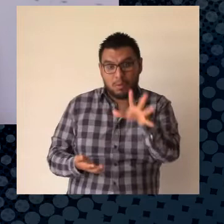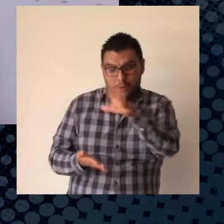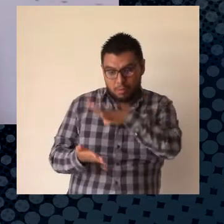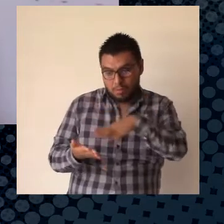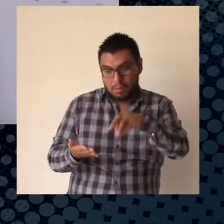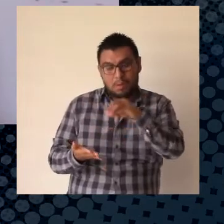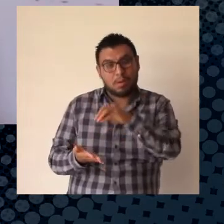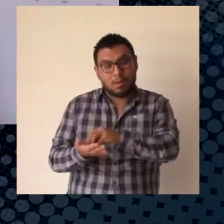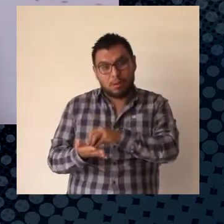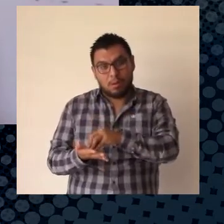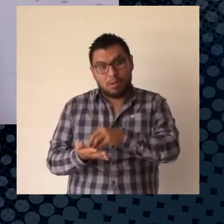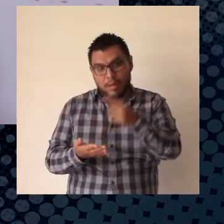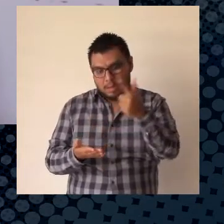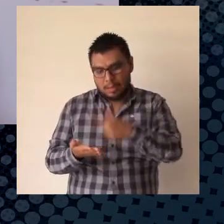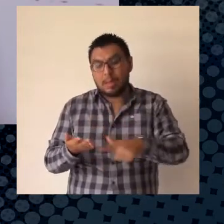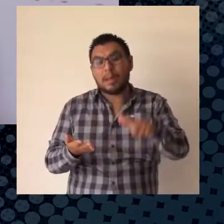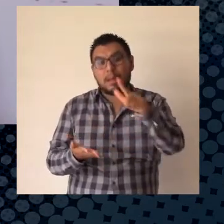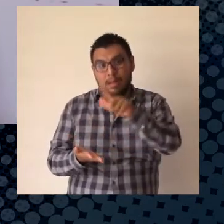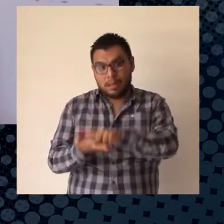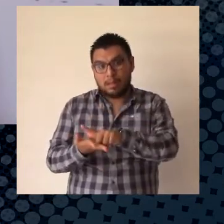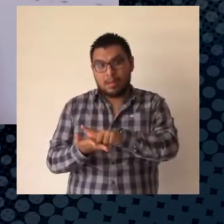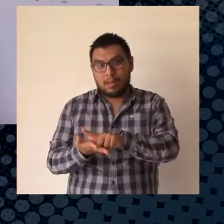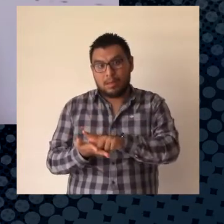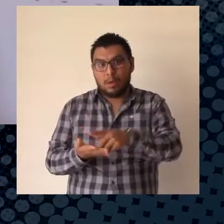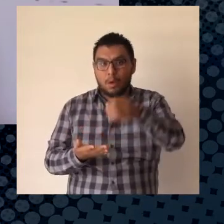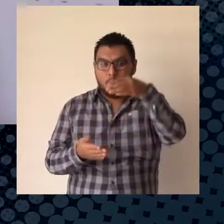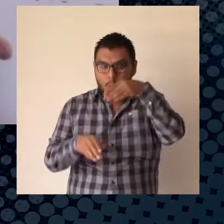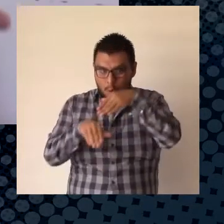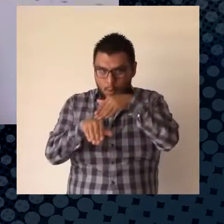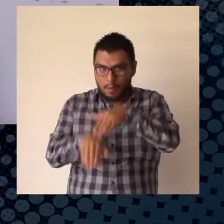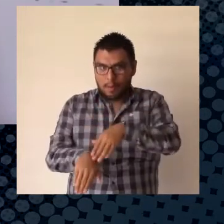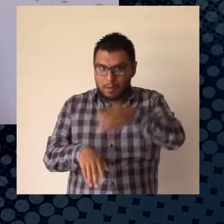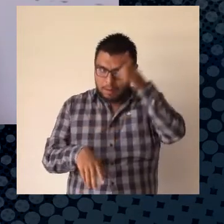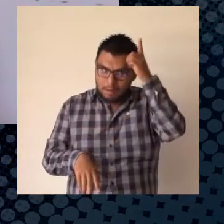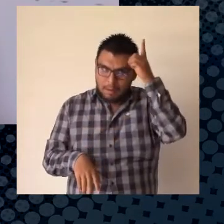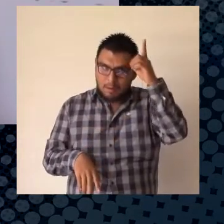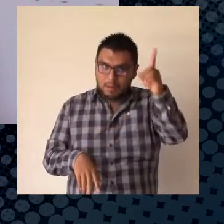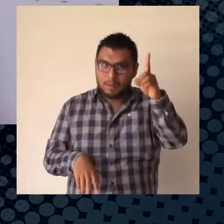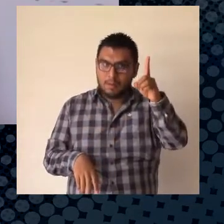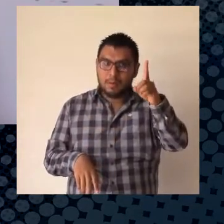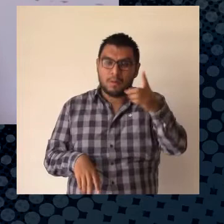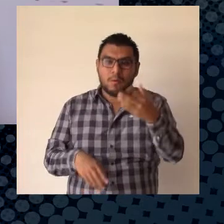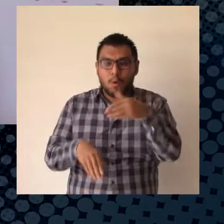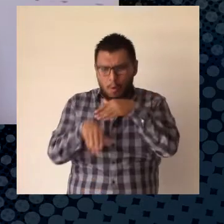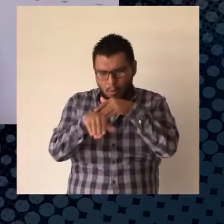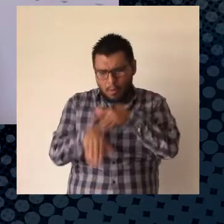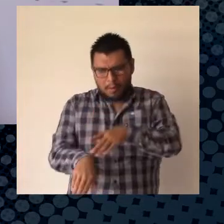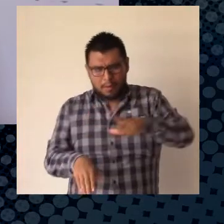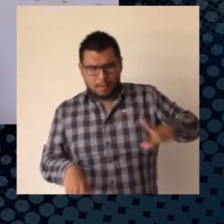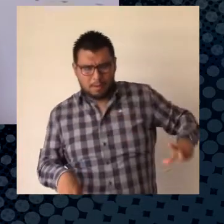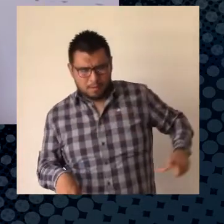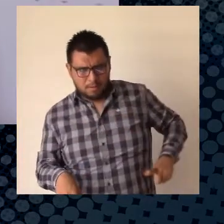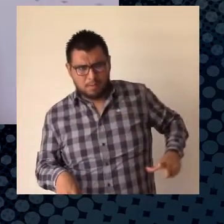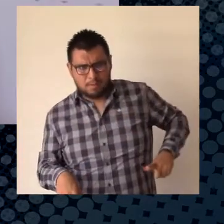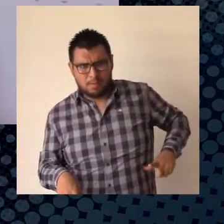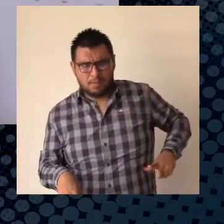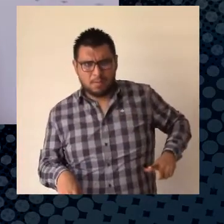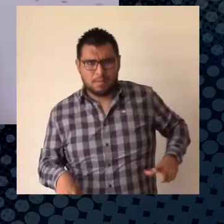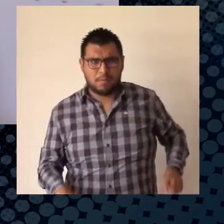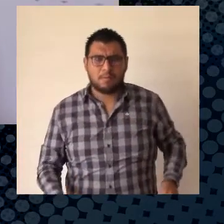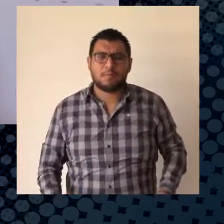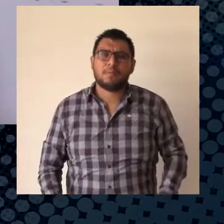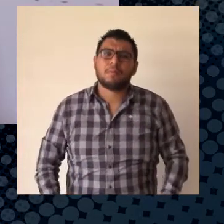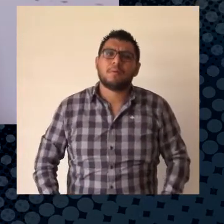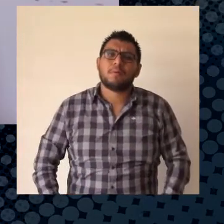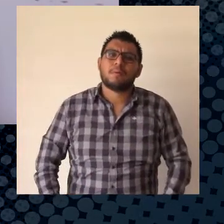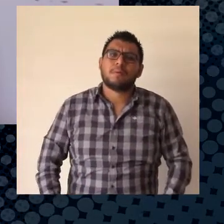civil. Obedezcan la ley de Dios a través de obedecer también a los que están en